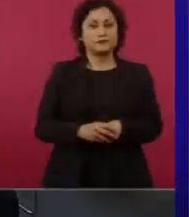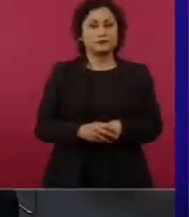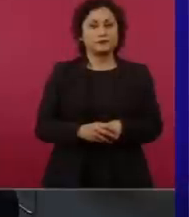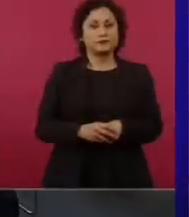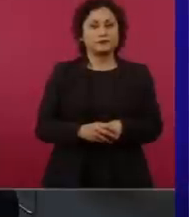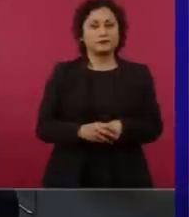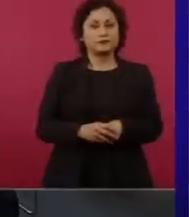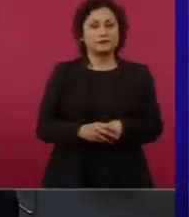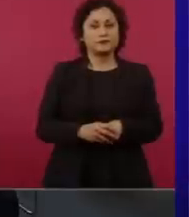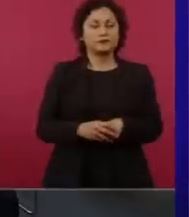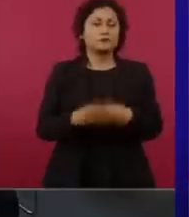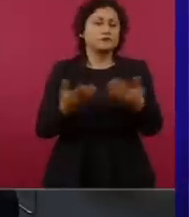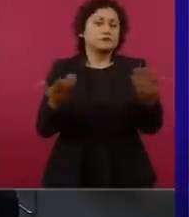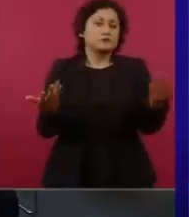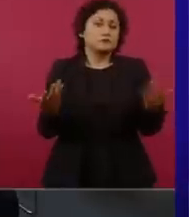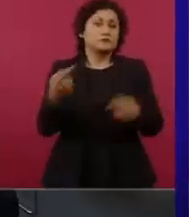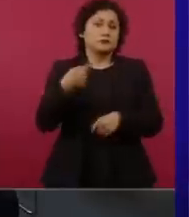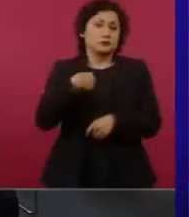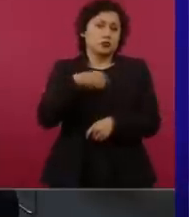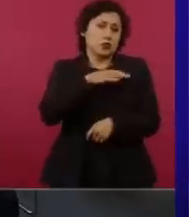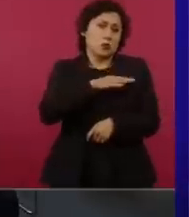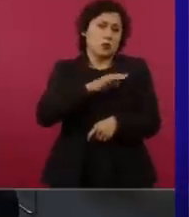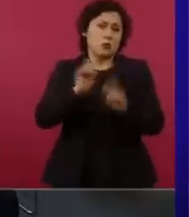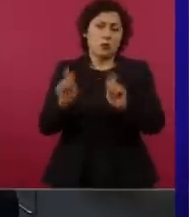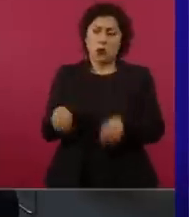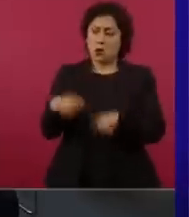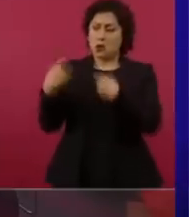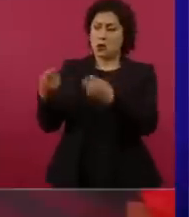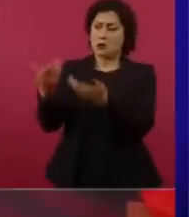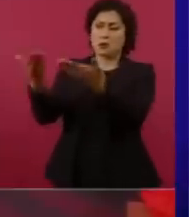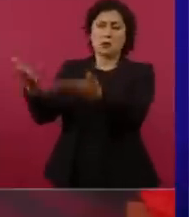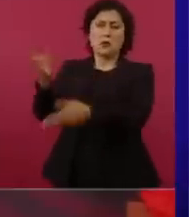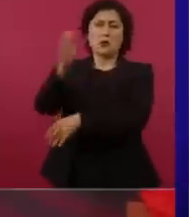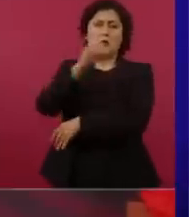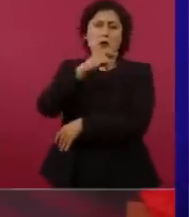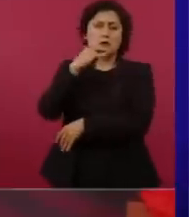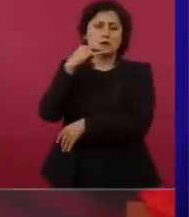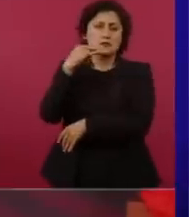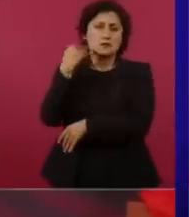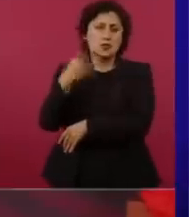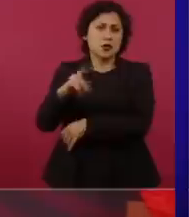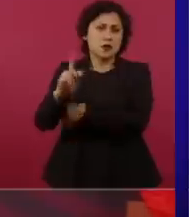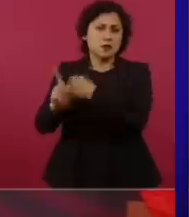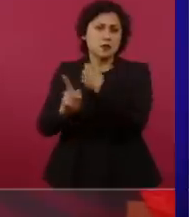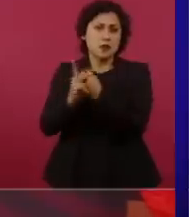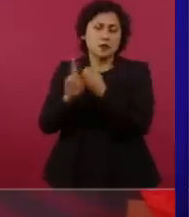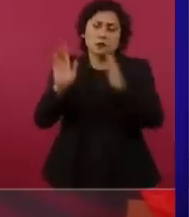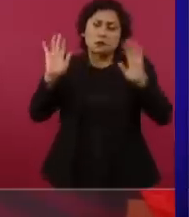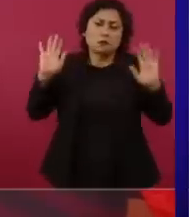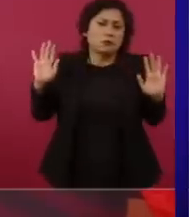entregue. Pues yo se la puedo entregar a Chile. Sin ningún problema.